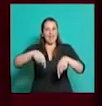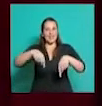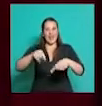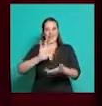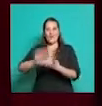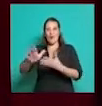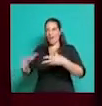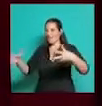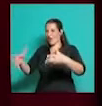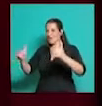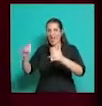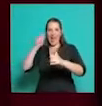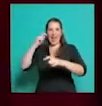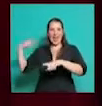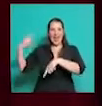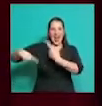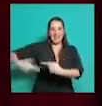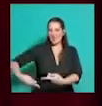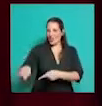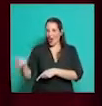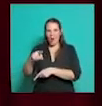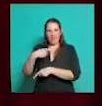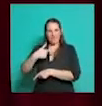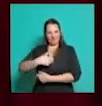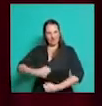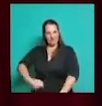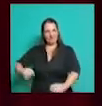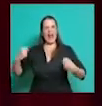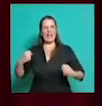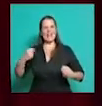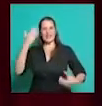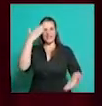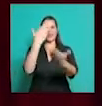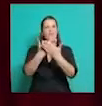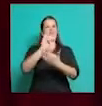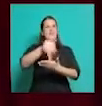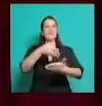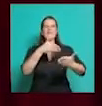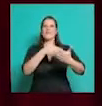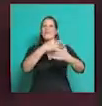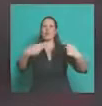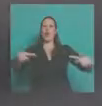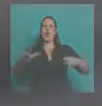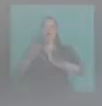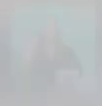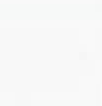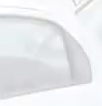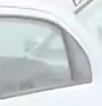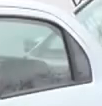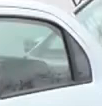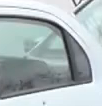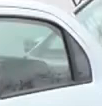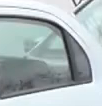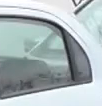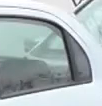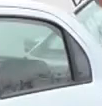de un momento de mucha crisis, no se sale en 4 años. Esta es la verdad. No se arregla el problema